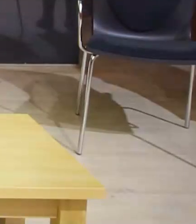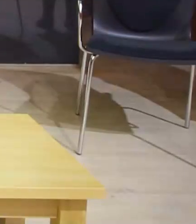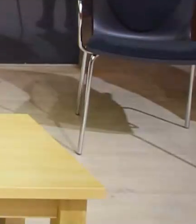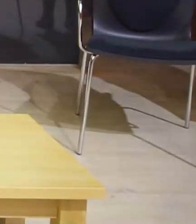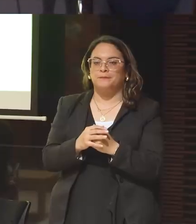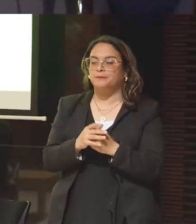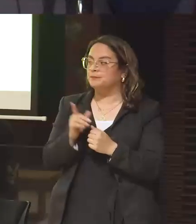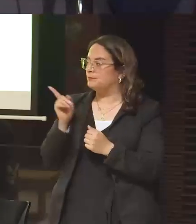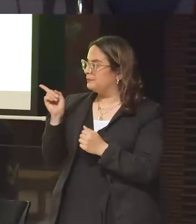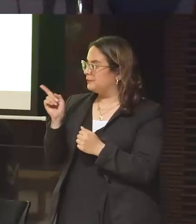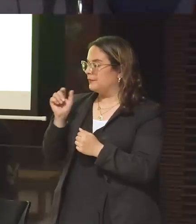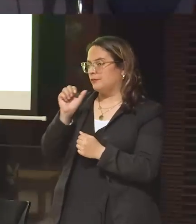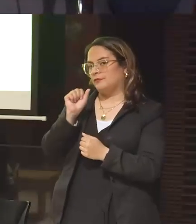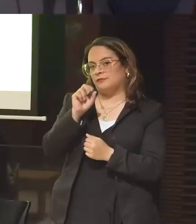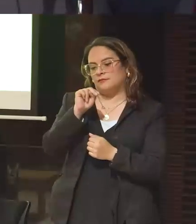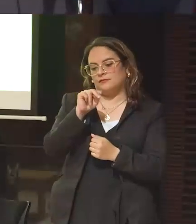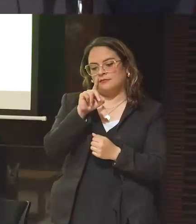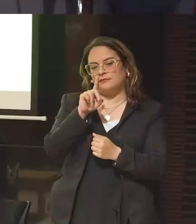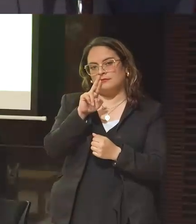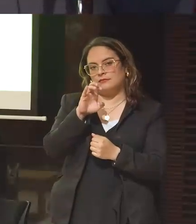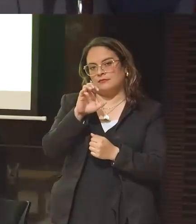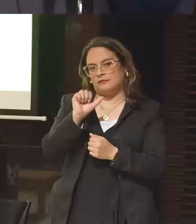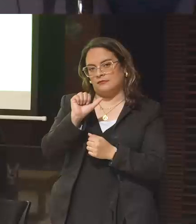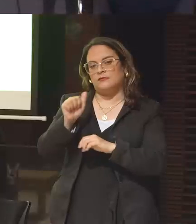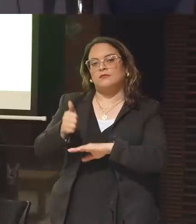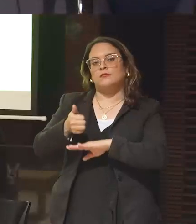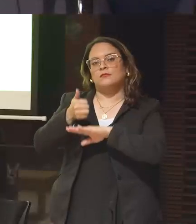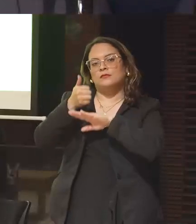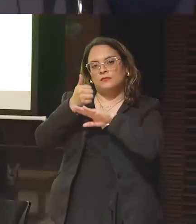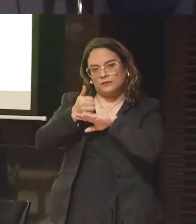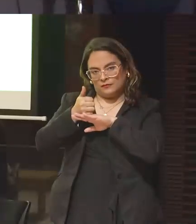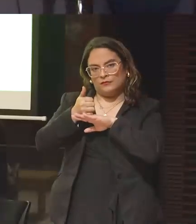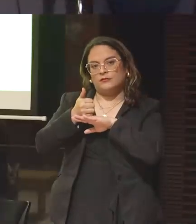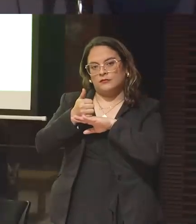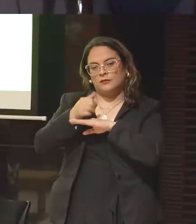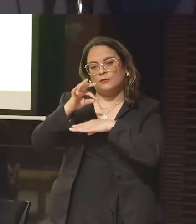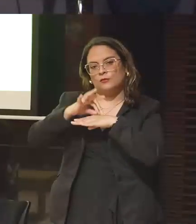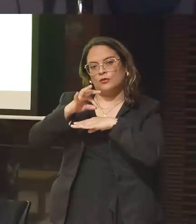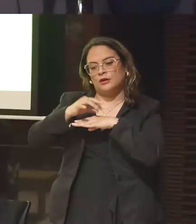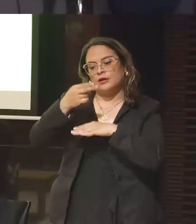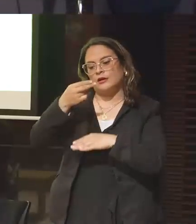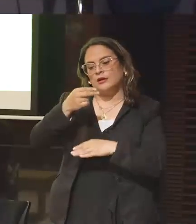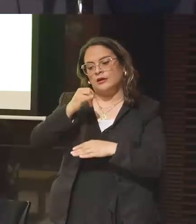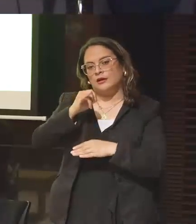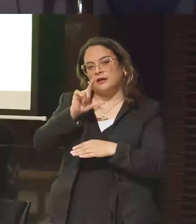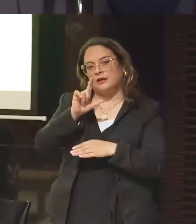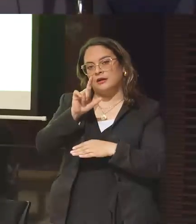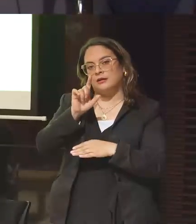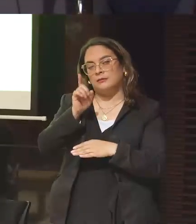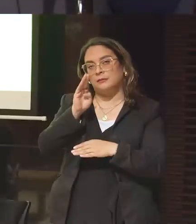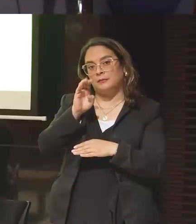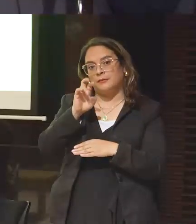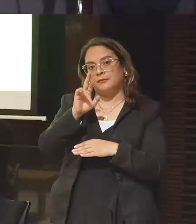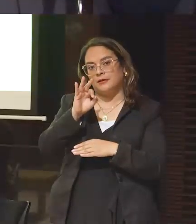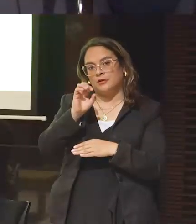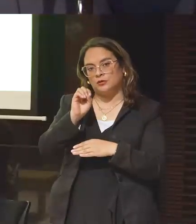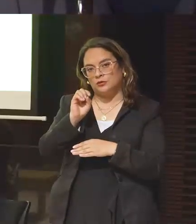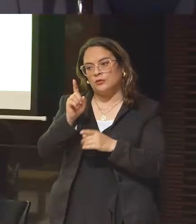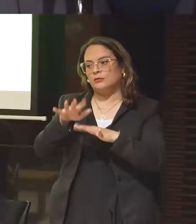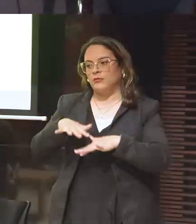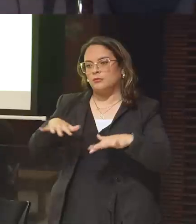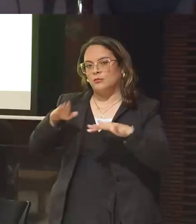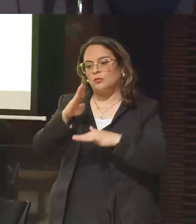Estamos con Andrea Sánchez Duarte, ella es directora de la Fundación Gilberto Alzate Daño Fuga y del Bronx Distrito Creativo.